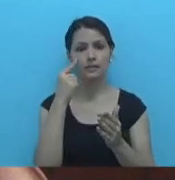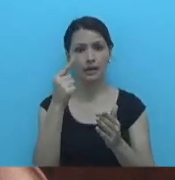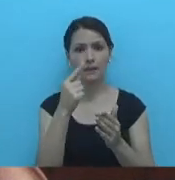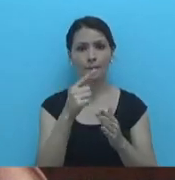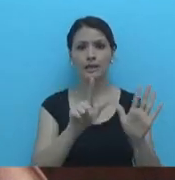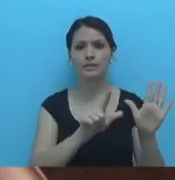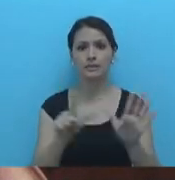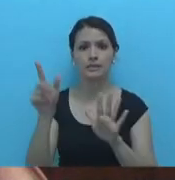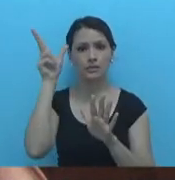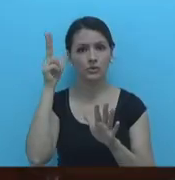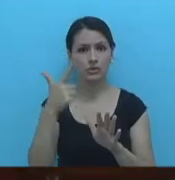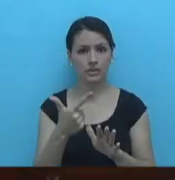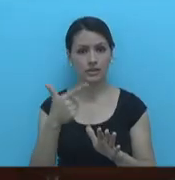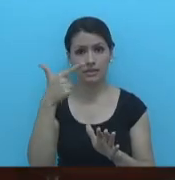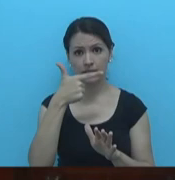33.787.